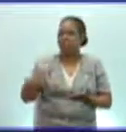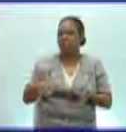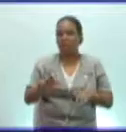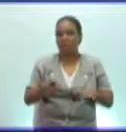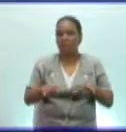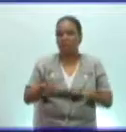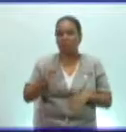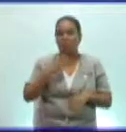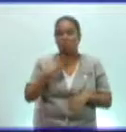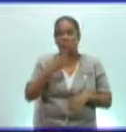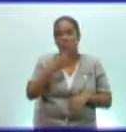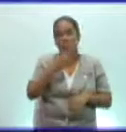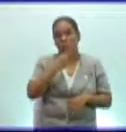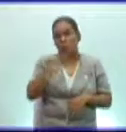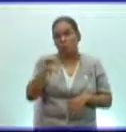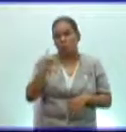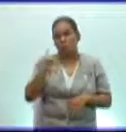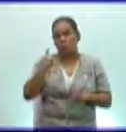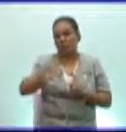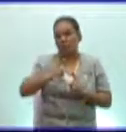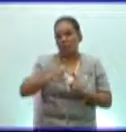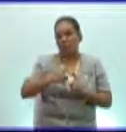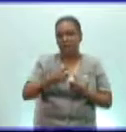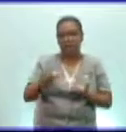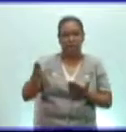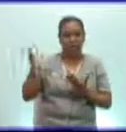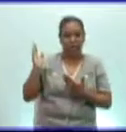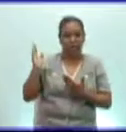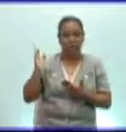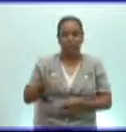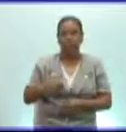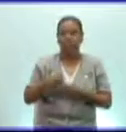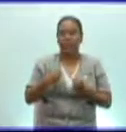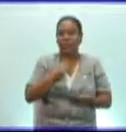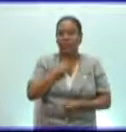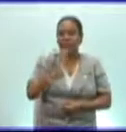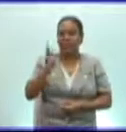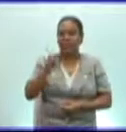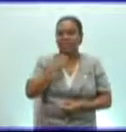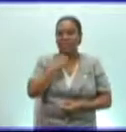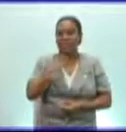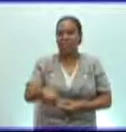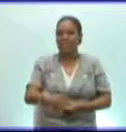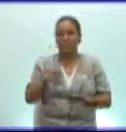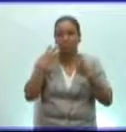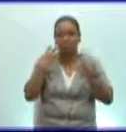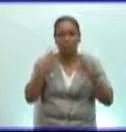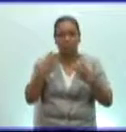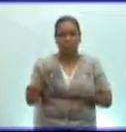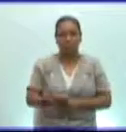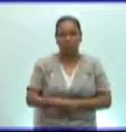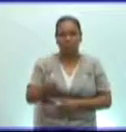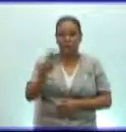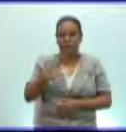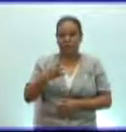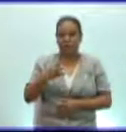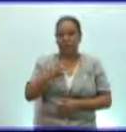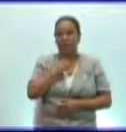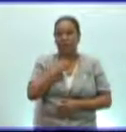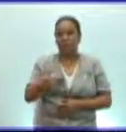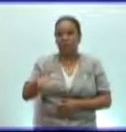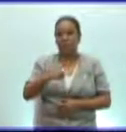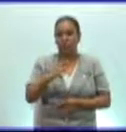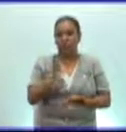hablando la tarea que nos proponemos. Tenemos aquí 3 ejercicios. Importante señalarles que en el tercer ejercicio ustedes van a hacer un